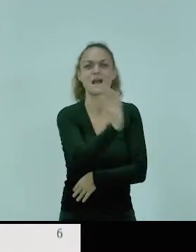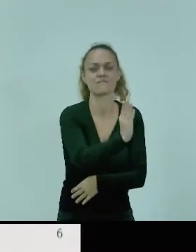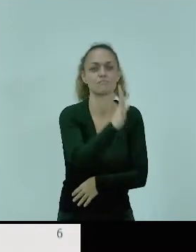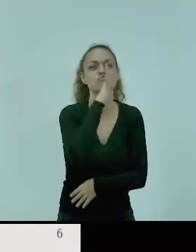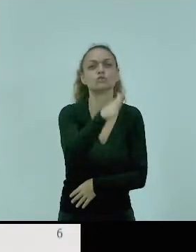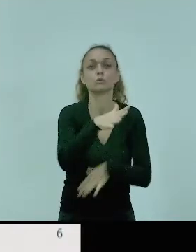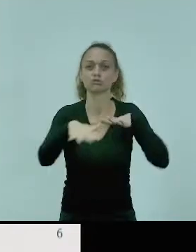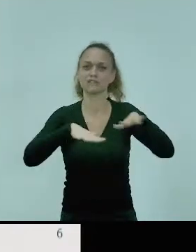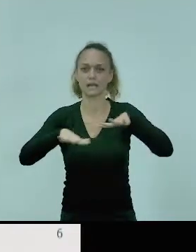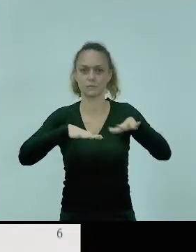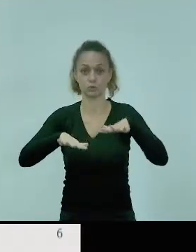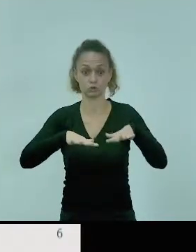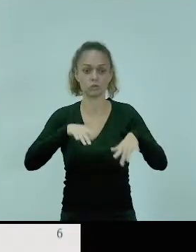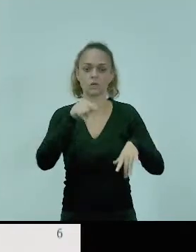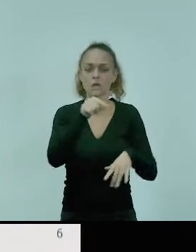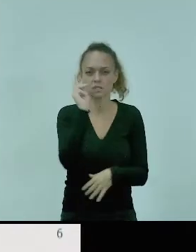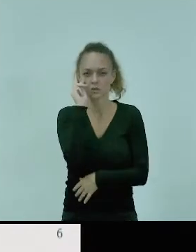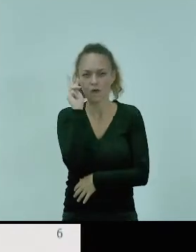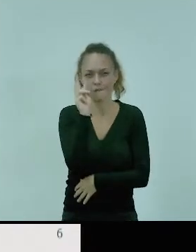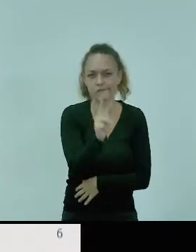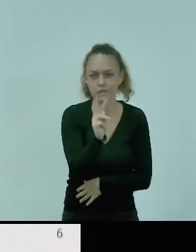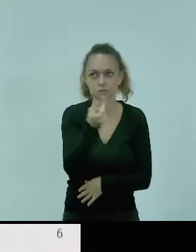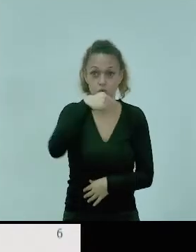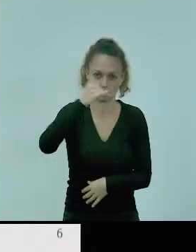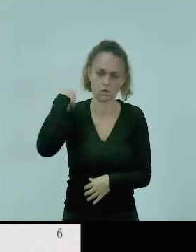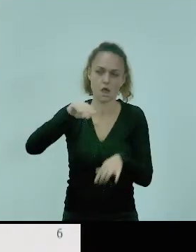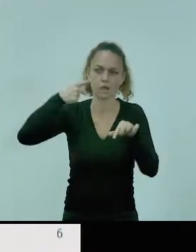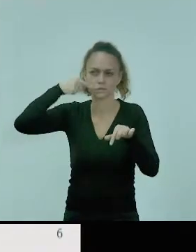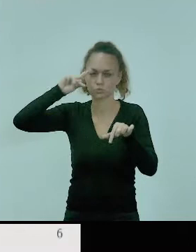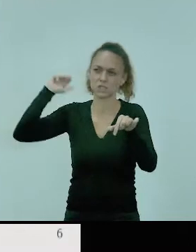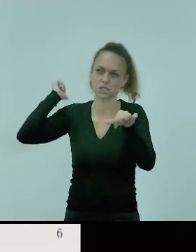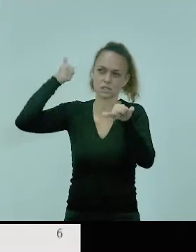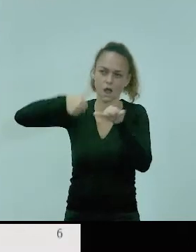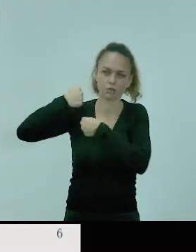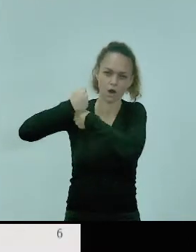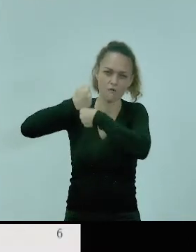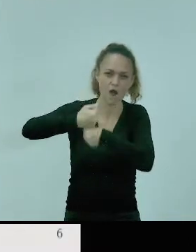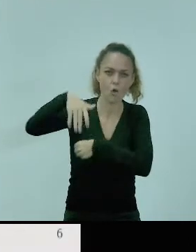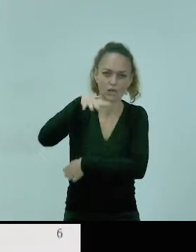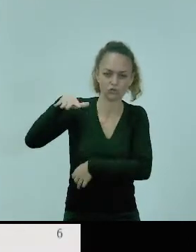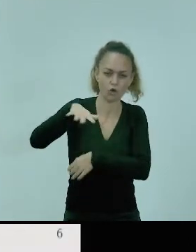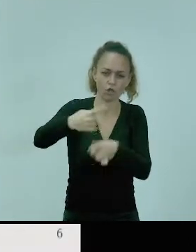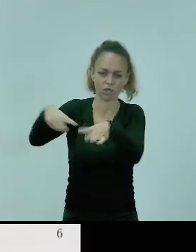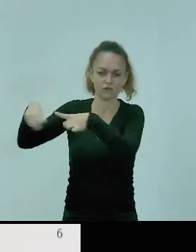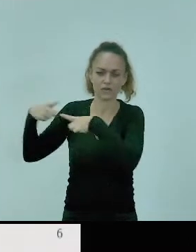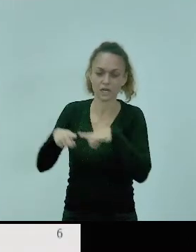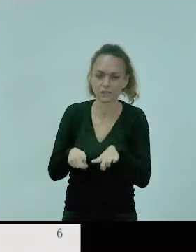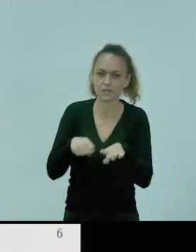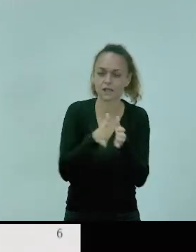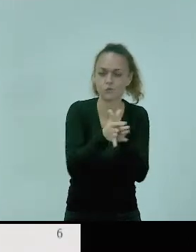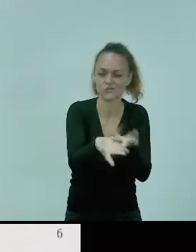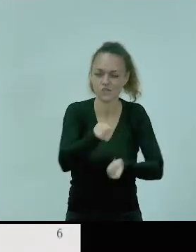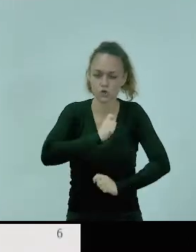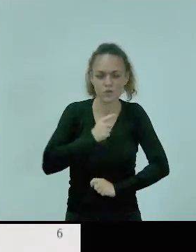es lo que nos motivó a nosotros, con toda la experiencia trabajando en diferentes entornos, a la hora de intentar encontrar